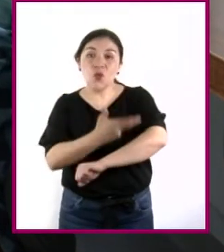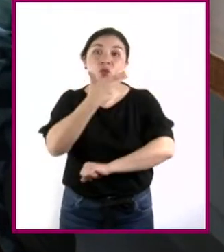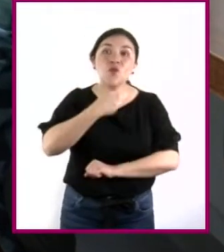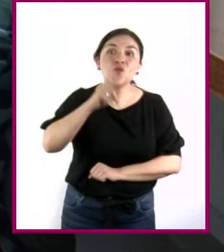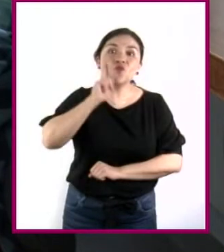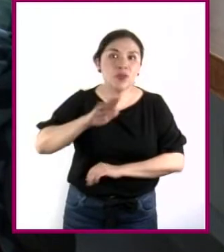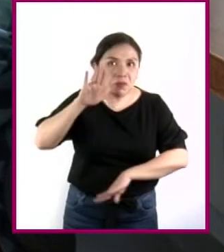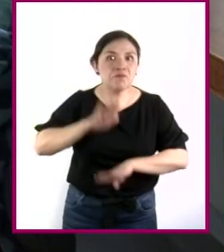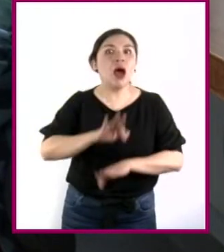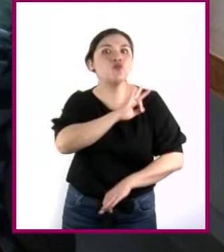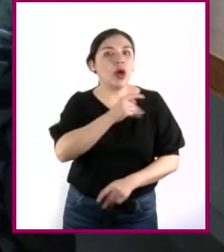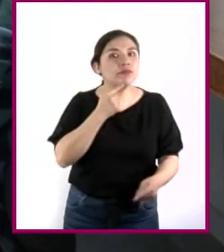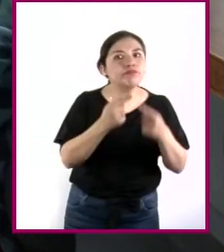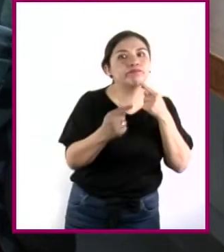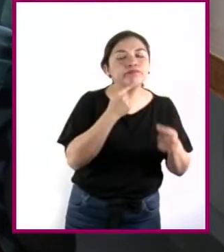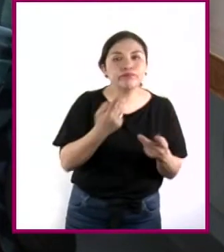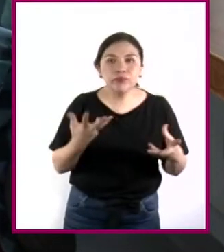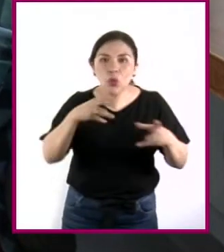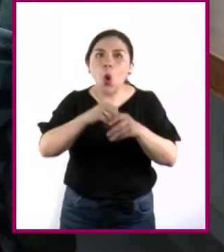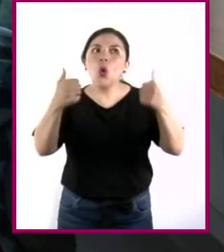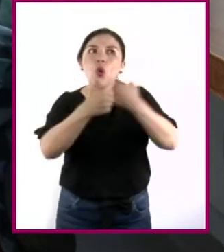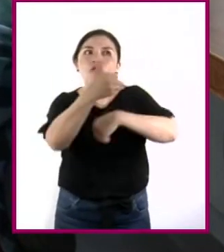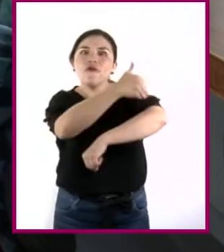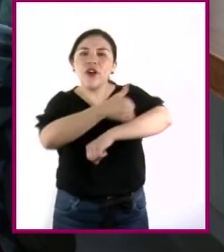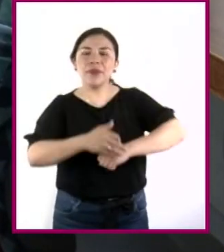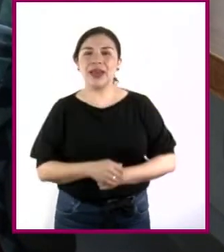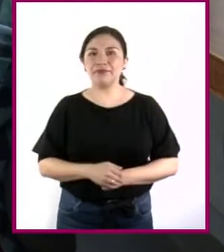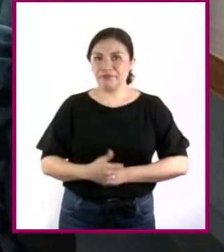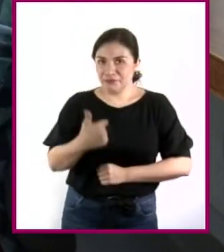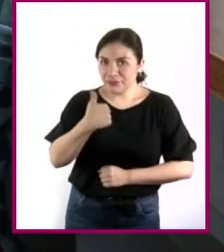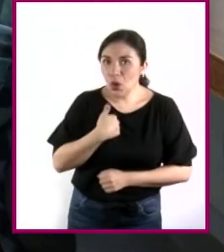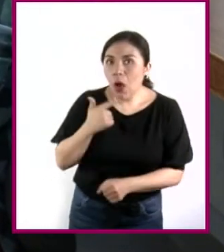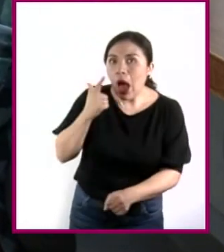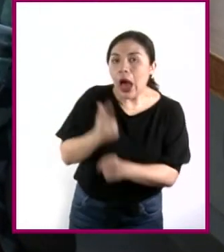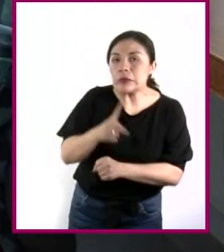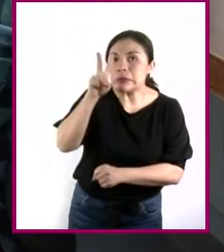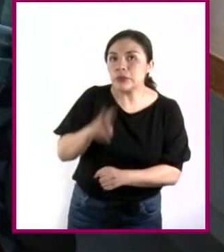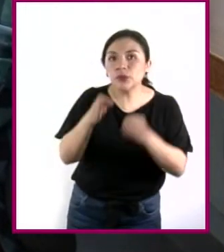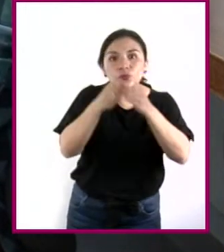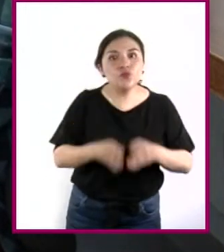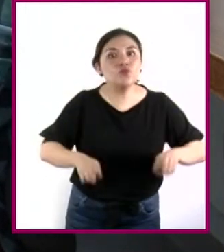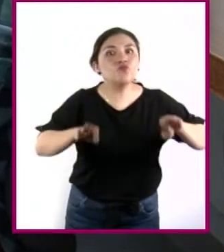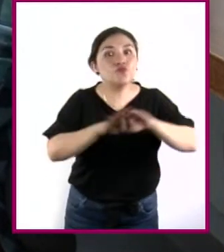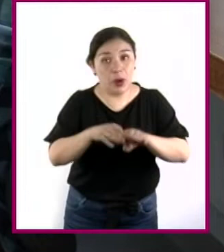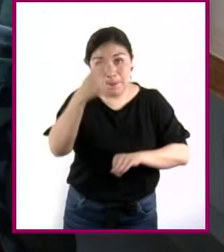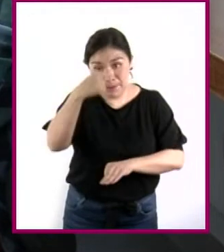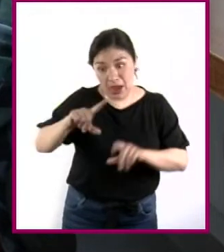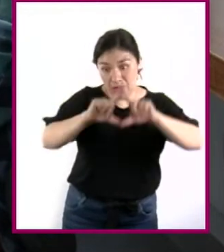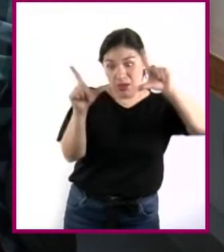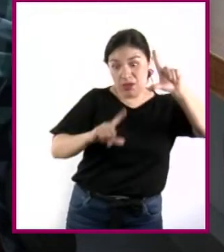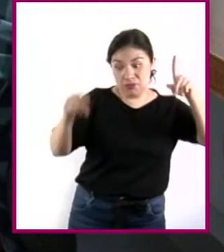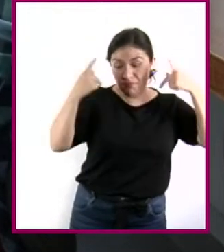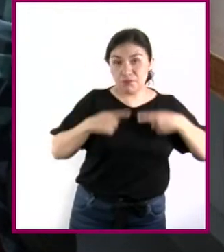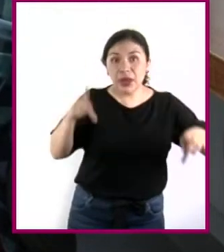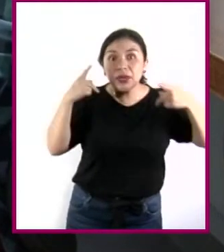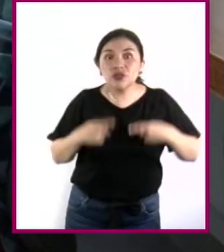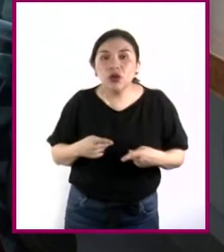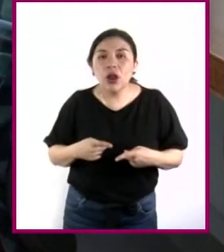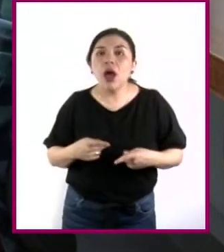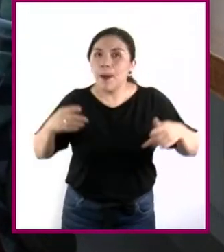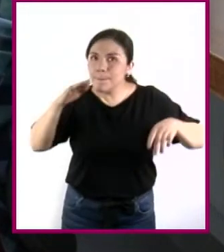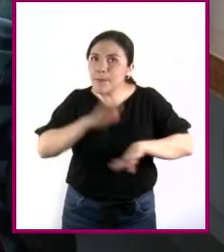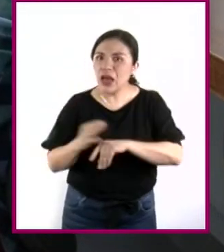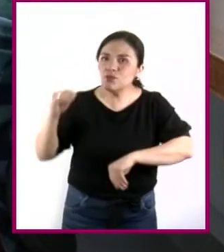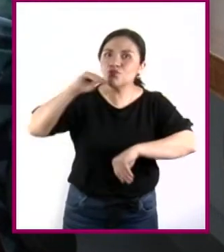tendrán mucho que conversar entre ellos y con sus familiares. Yo me di cuenta de la importancia que tiene para la población en México que se